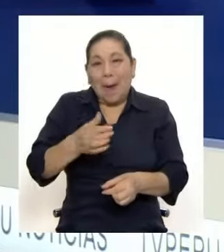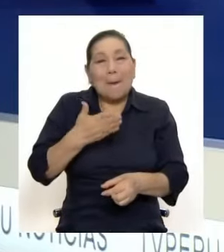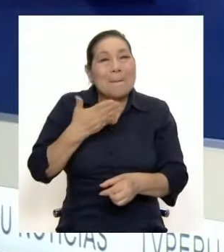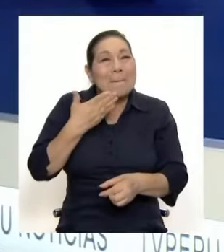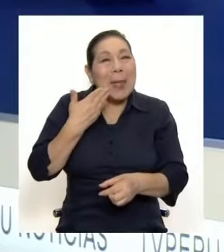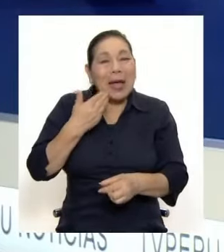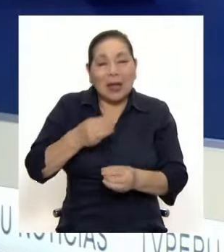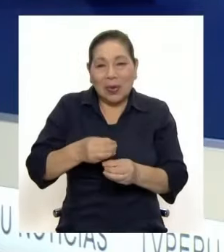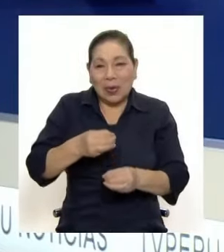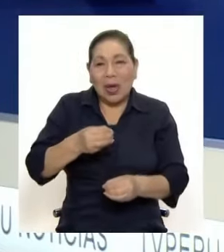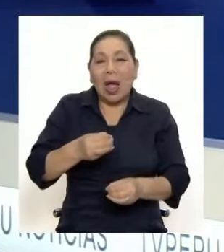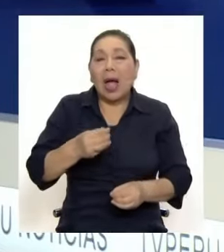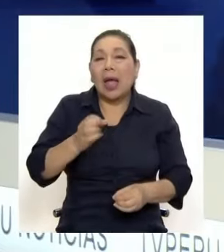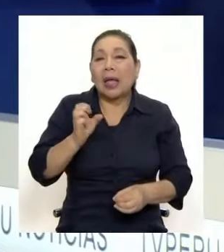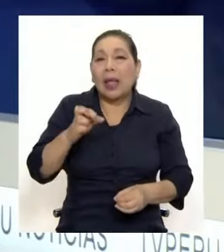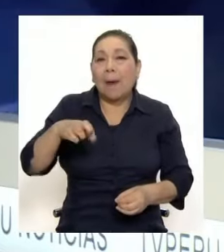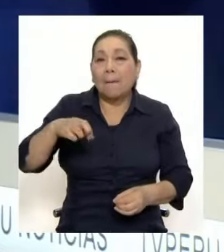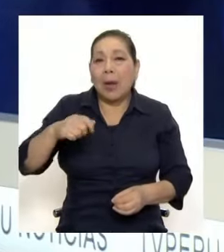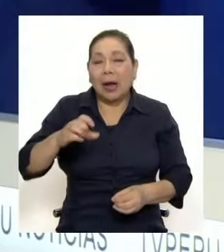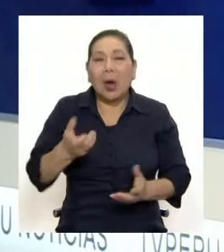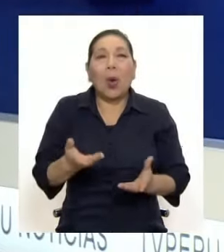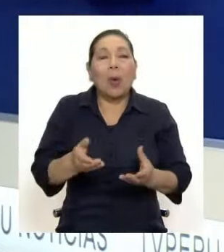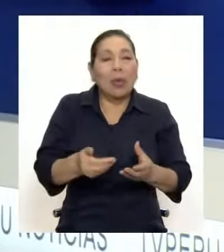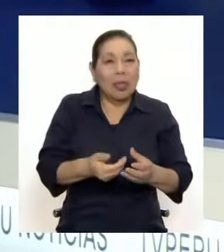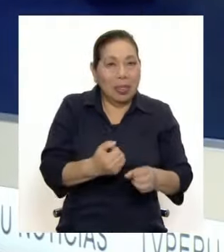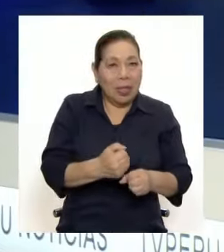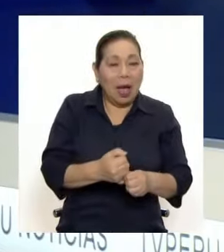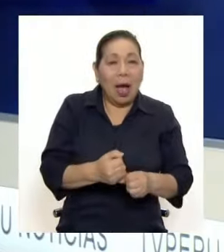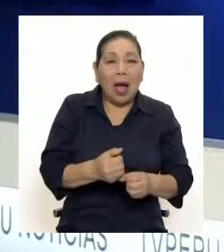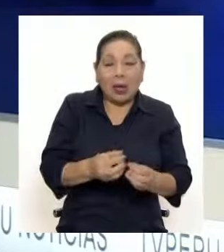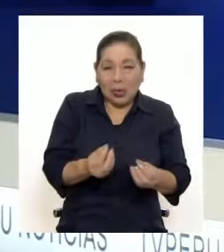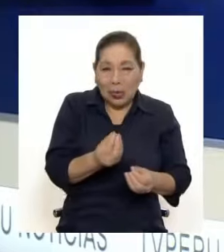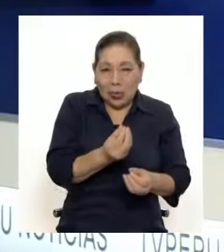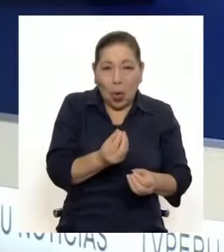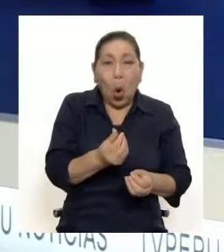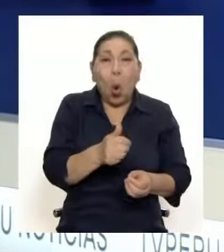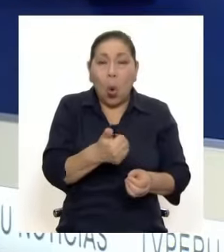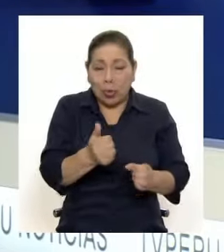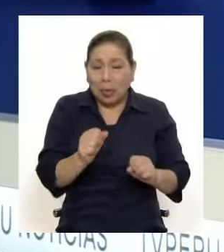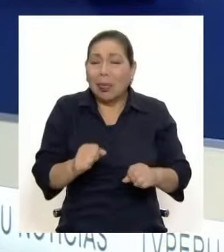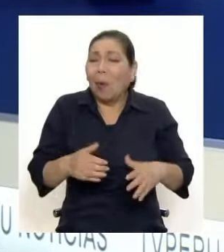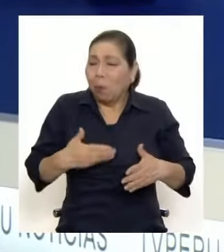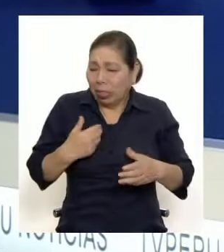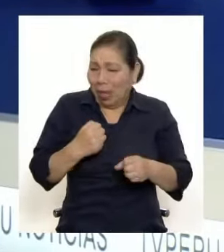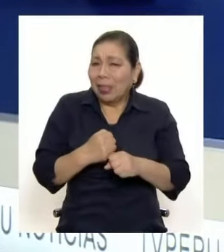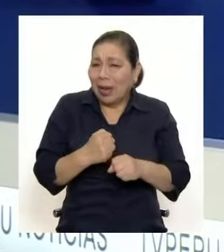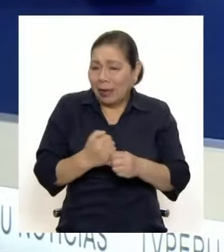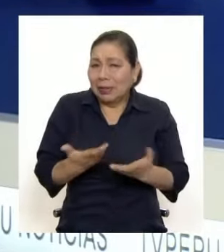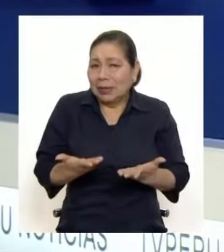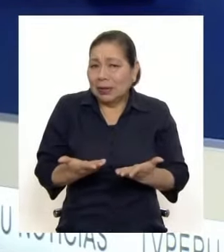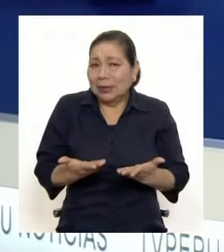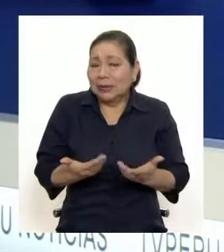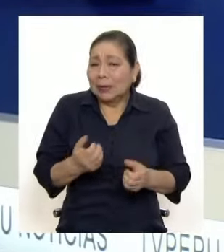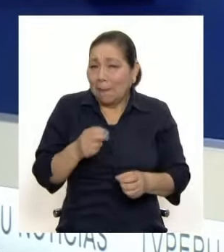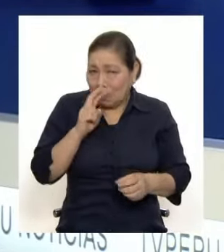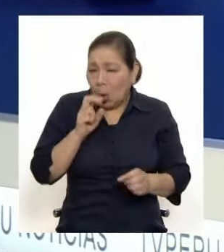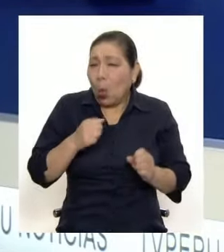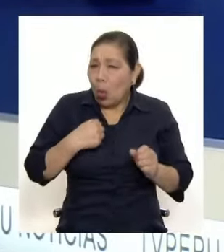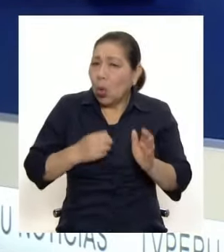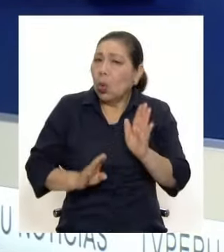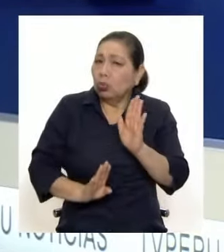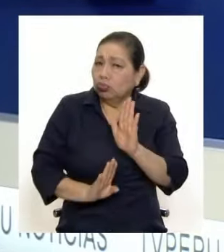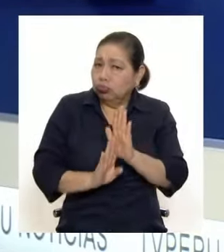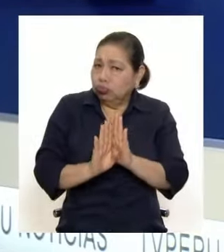diversas zonas así como se trabaja la palta así como se trabaja el arándano hay otras oportunidades que a las cuales El Perú Puede